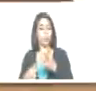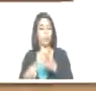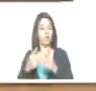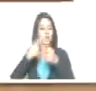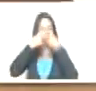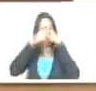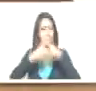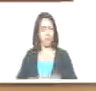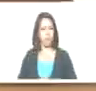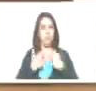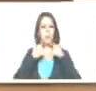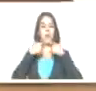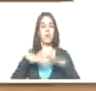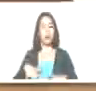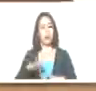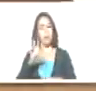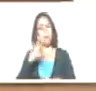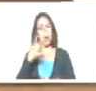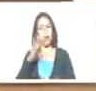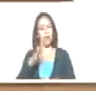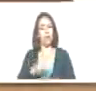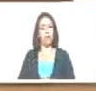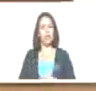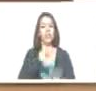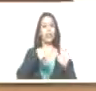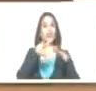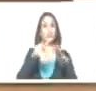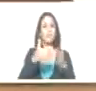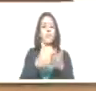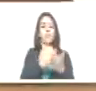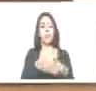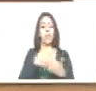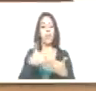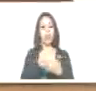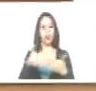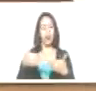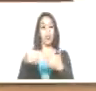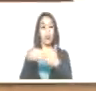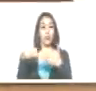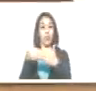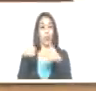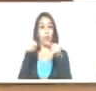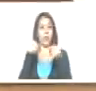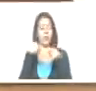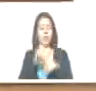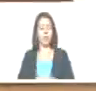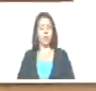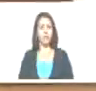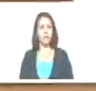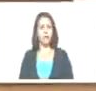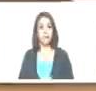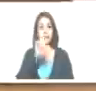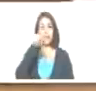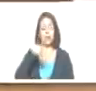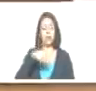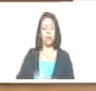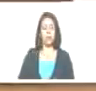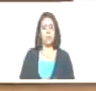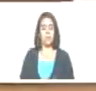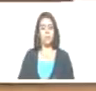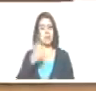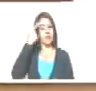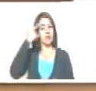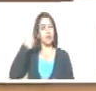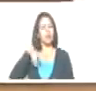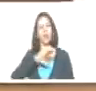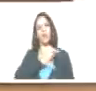perdió aproximadamente 12.000 millones de dólares. Además, se cree que las comisiones que se